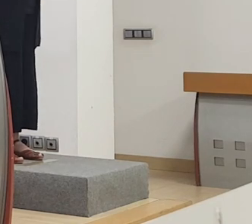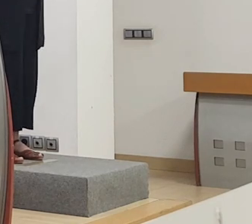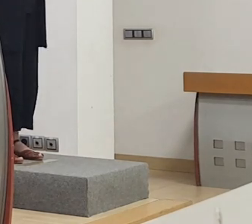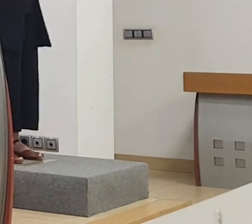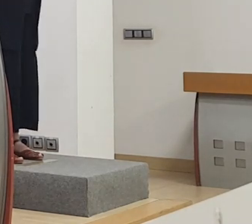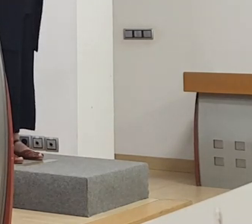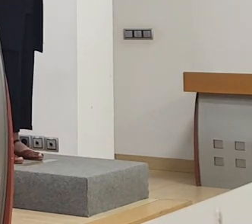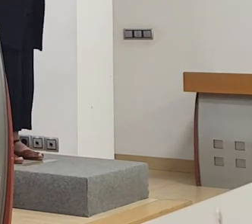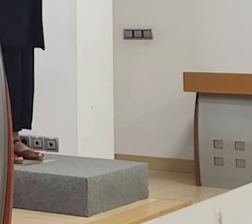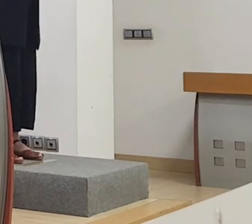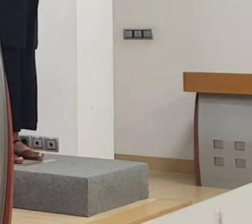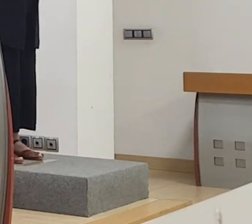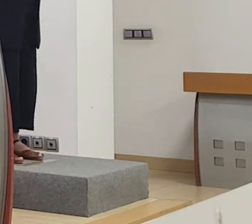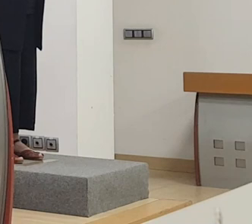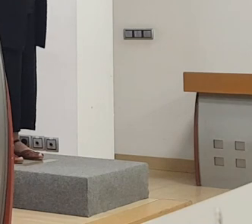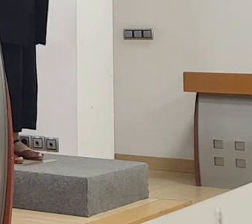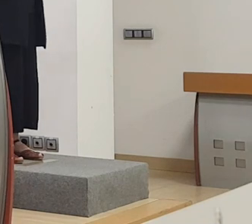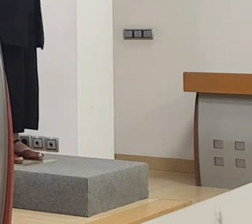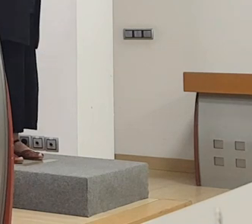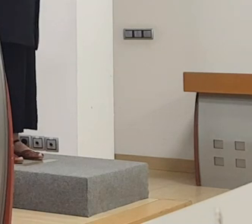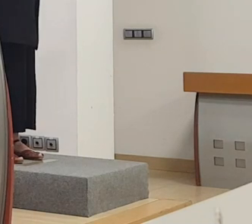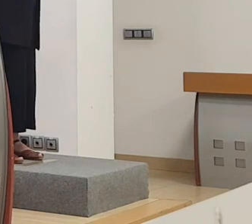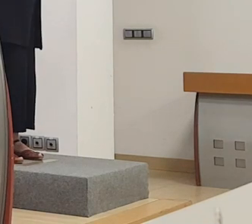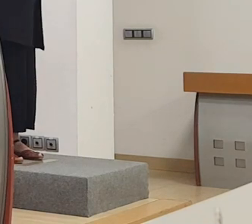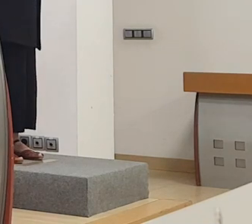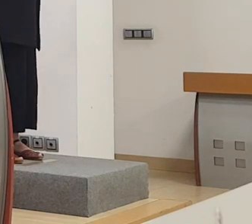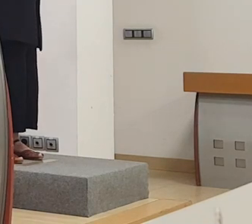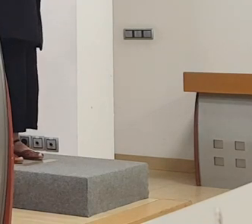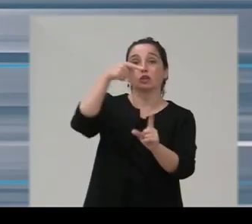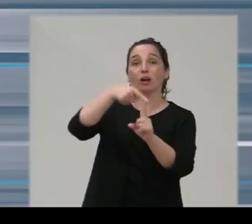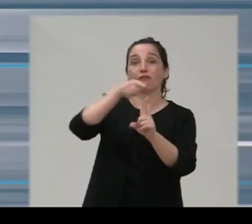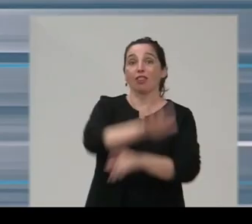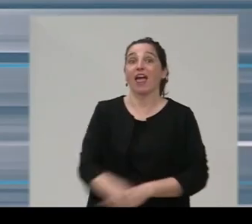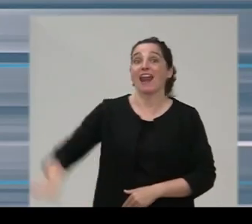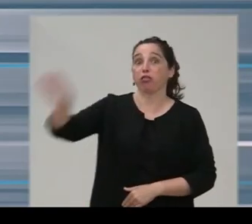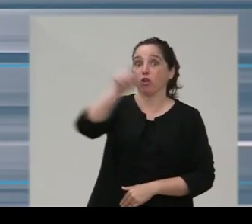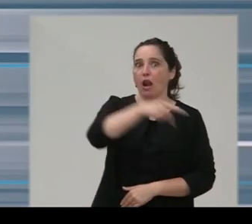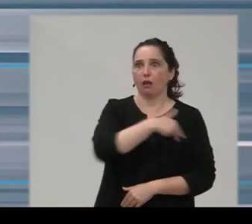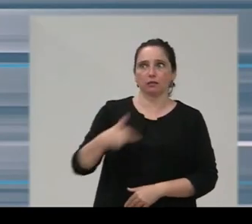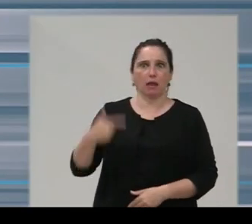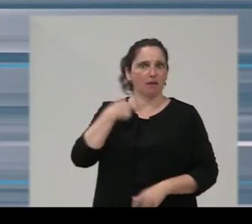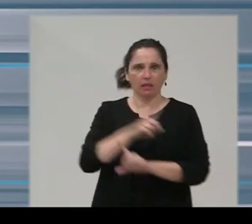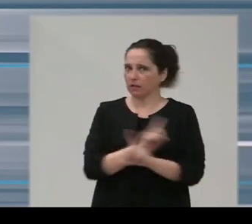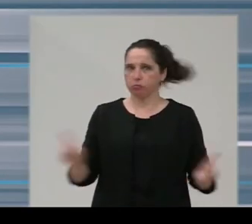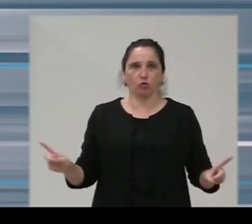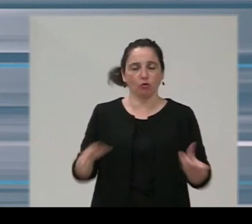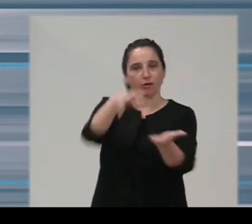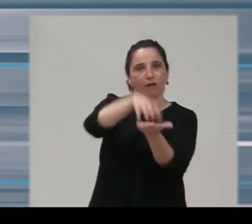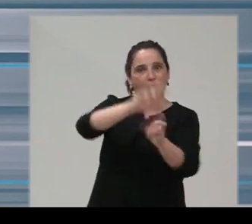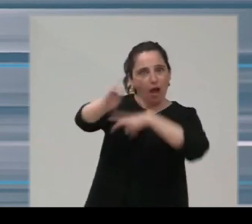con la alternativa asistencial que nosotros proponemos que es un centro de referencia nacional Cantabria tampoco perdería